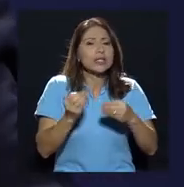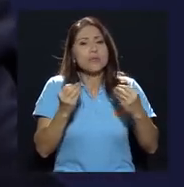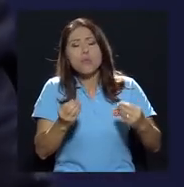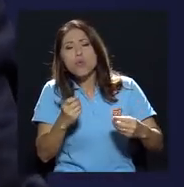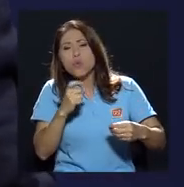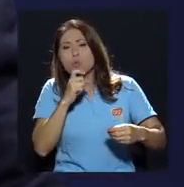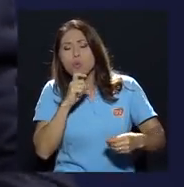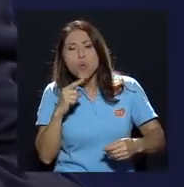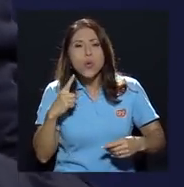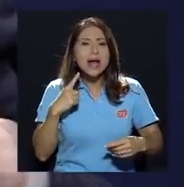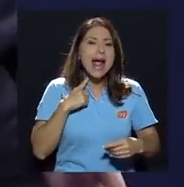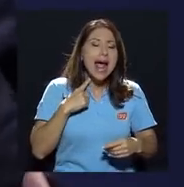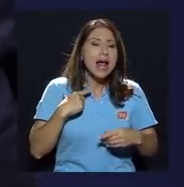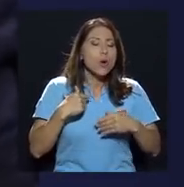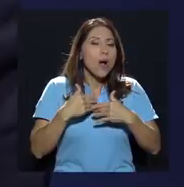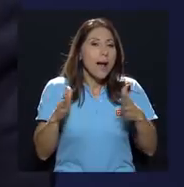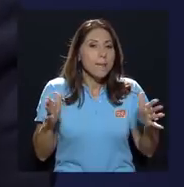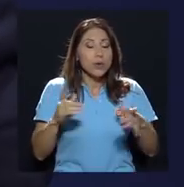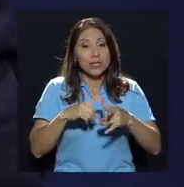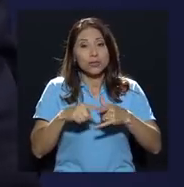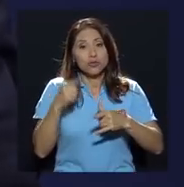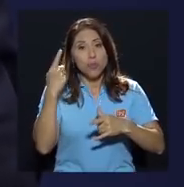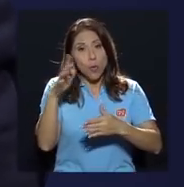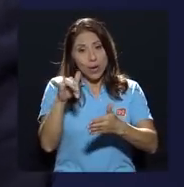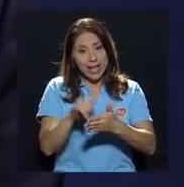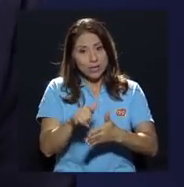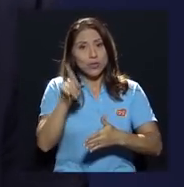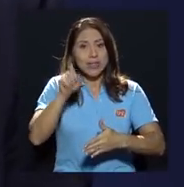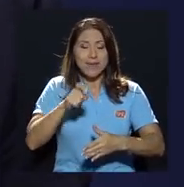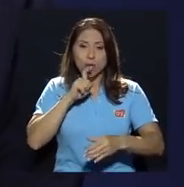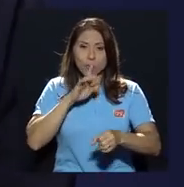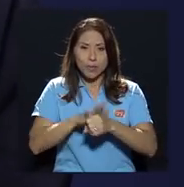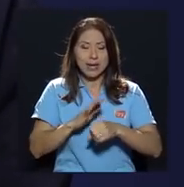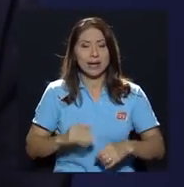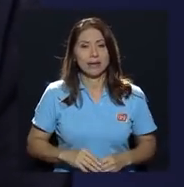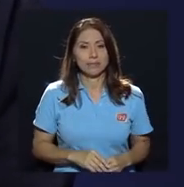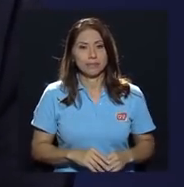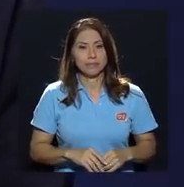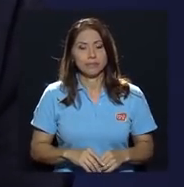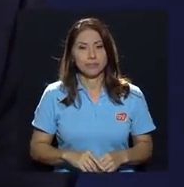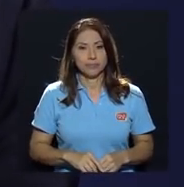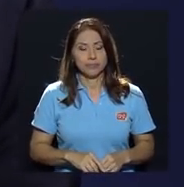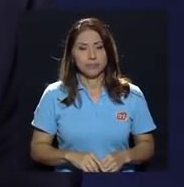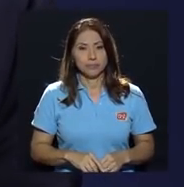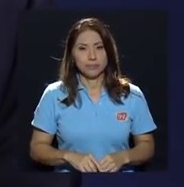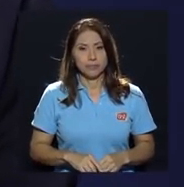y caro y amplio y que por esa condición debería cumplir